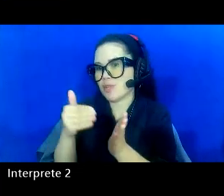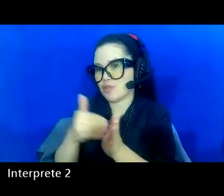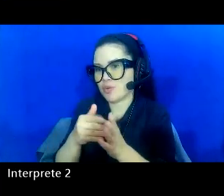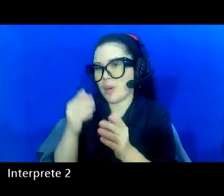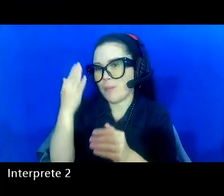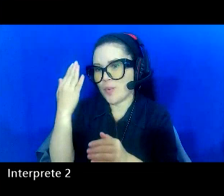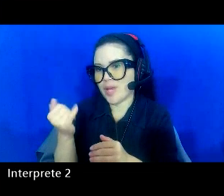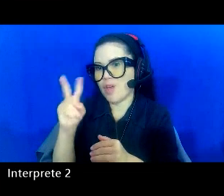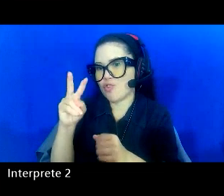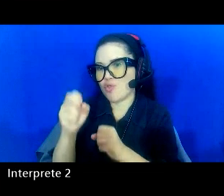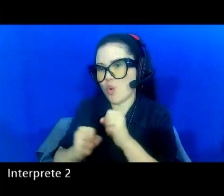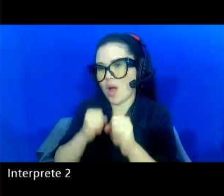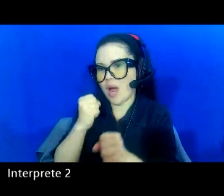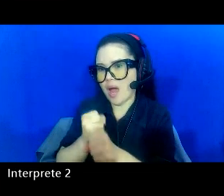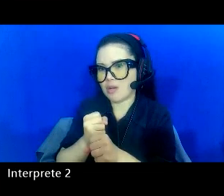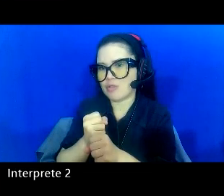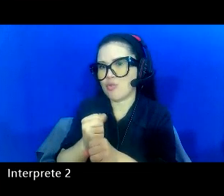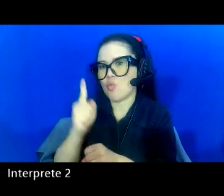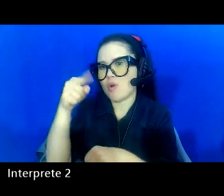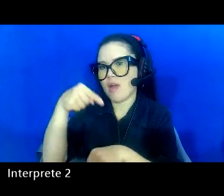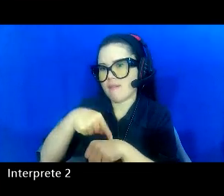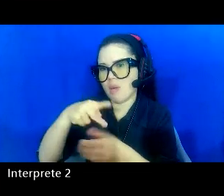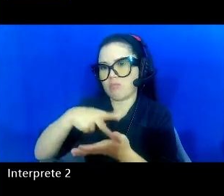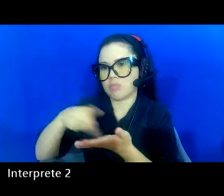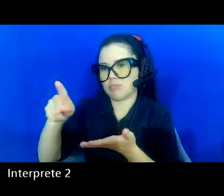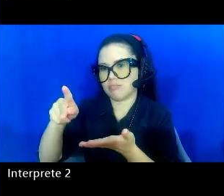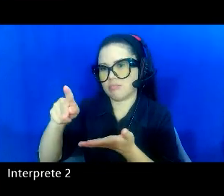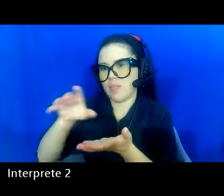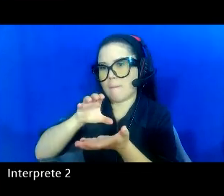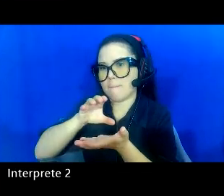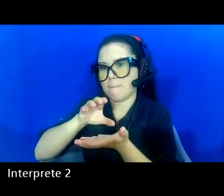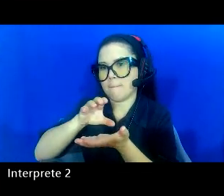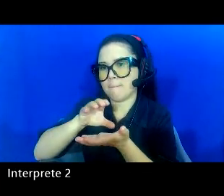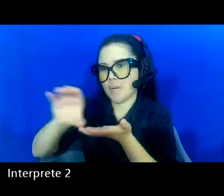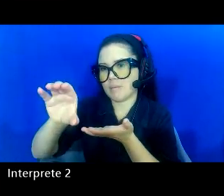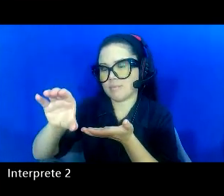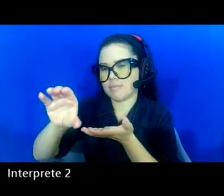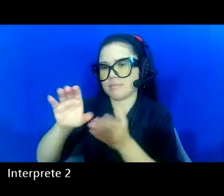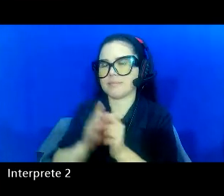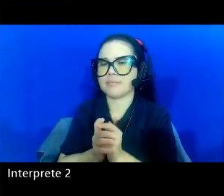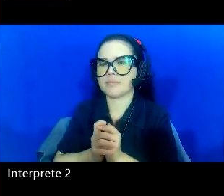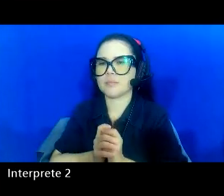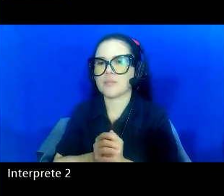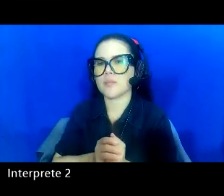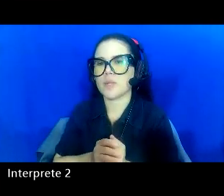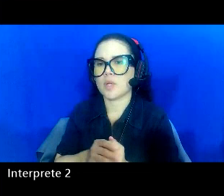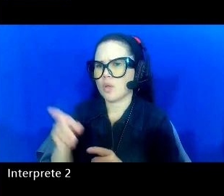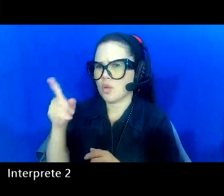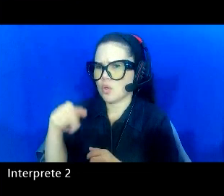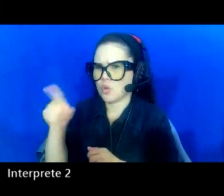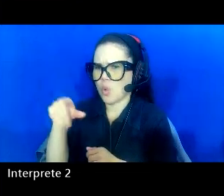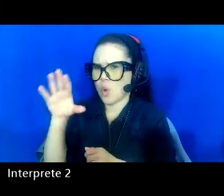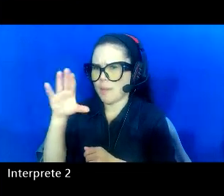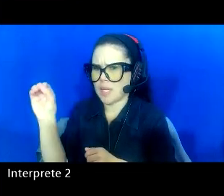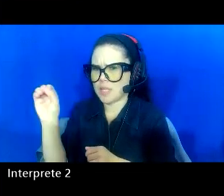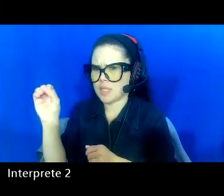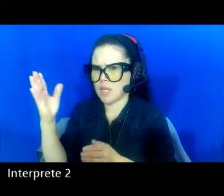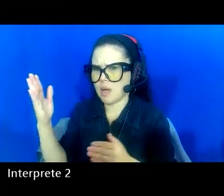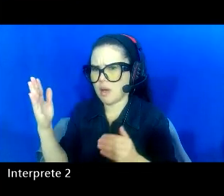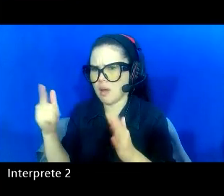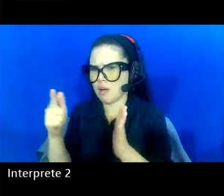años y casi el tercero de una sola vez. Entonces, las compañías que fueron demandadas. Estas son las compañías que fueron demandadas que ya han